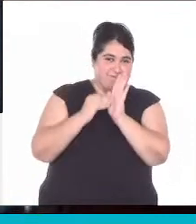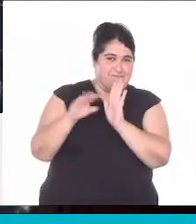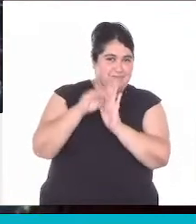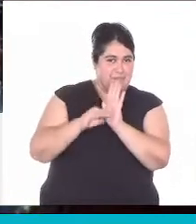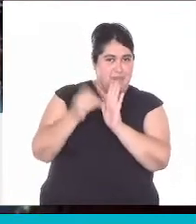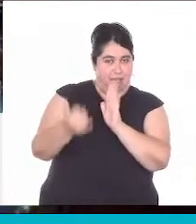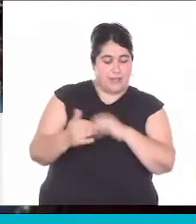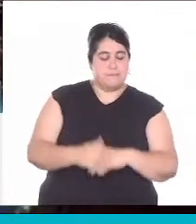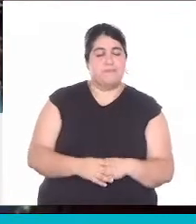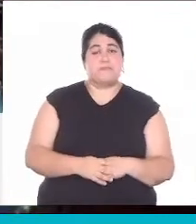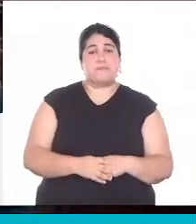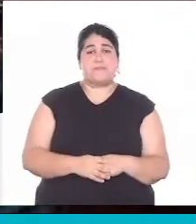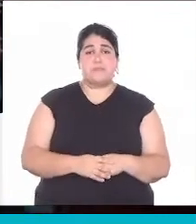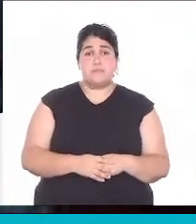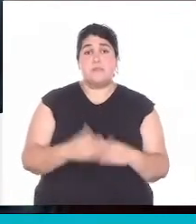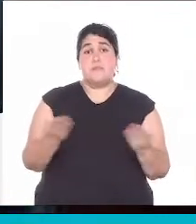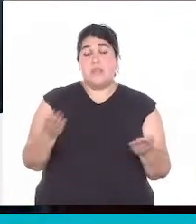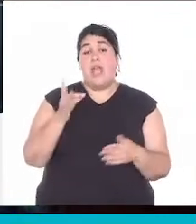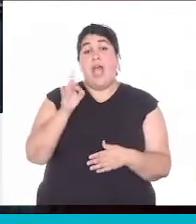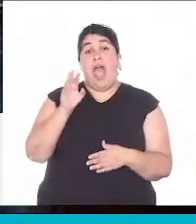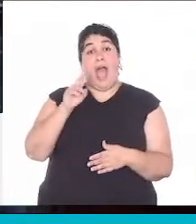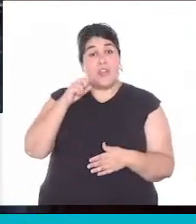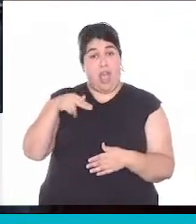¿no? Claramente, Adriana